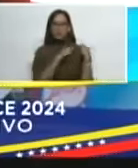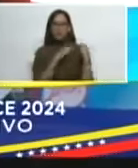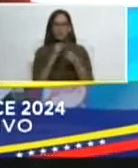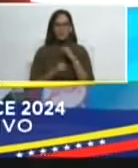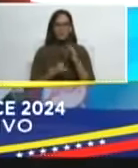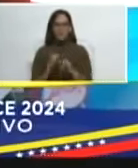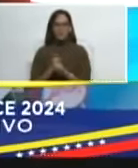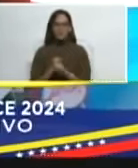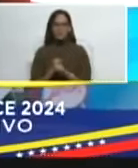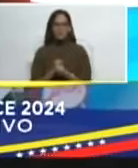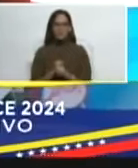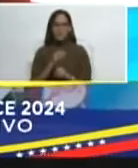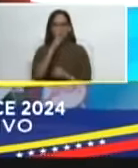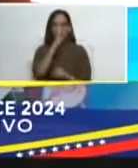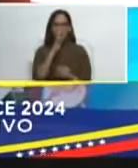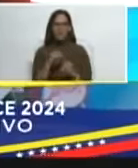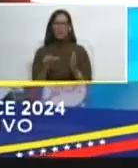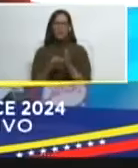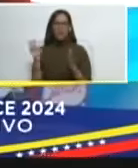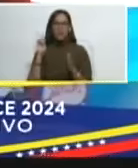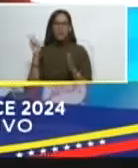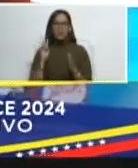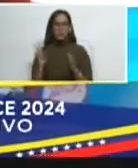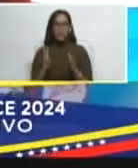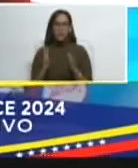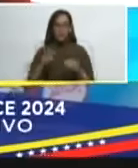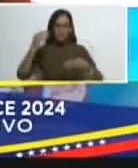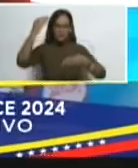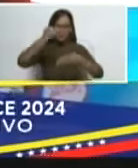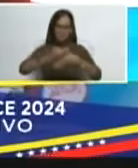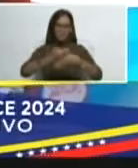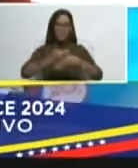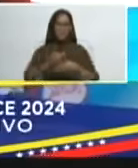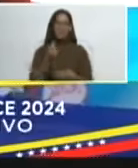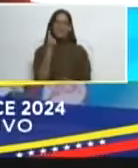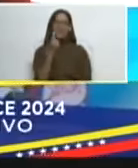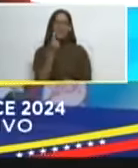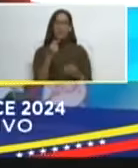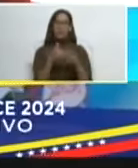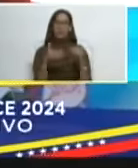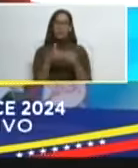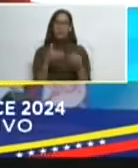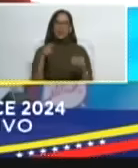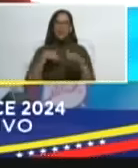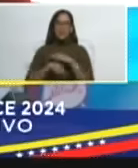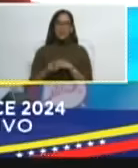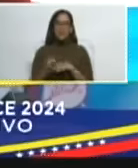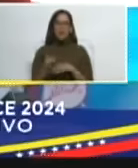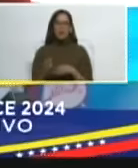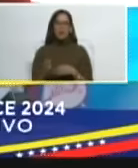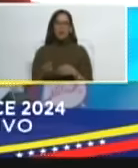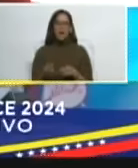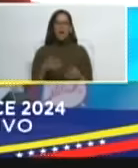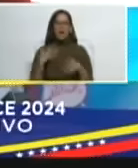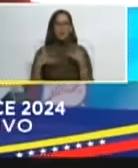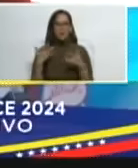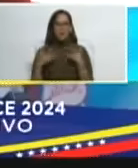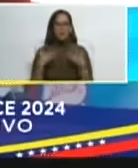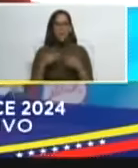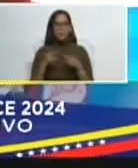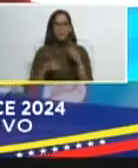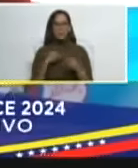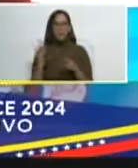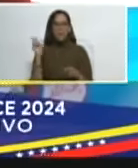internacional de la banca, donde Venezuela fue cercada a que ni un solo dólar entrara por financiamiento a la actividad